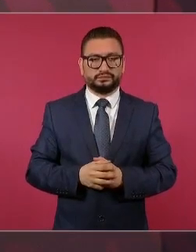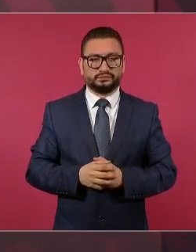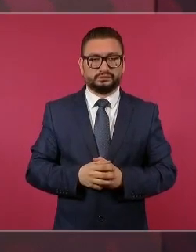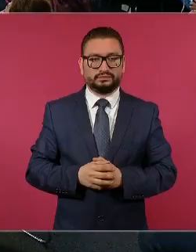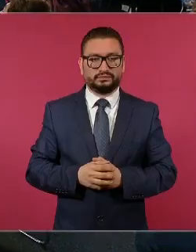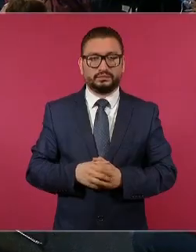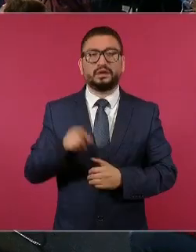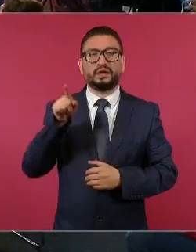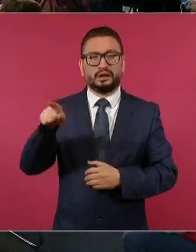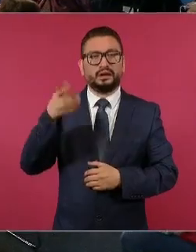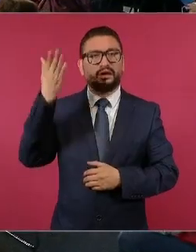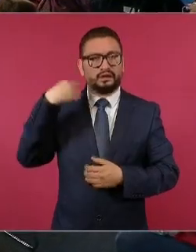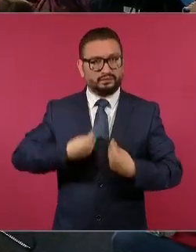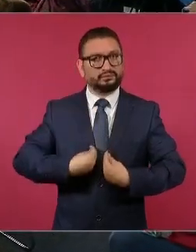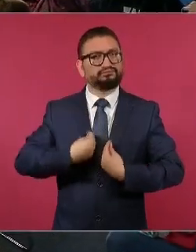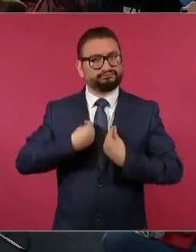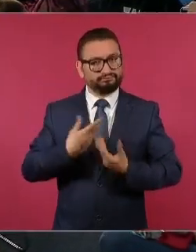Ahí vivió,